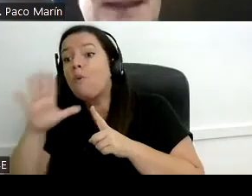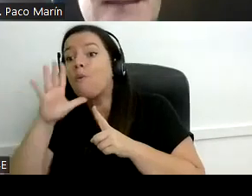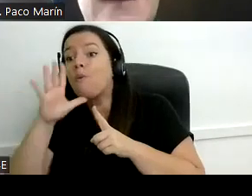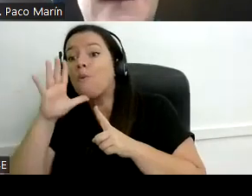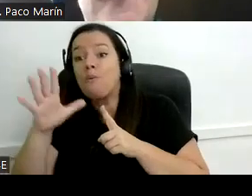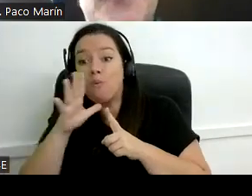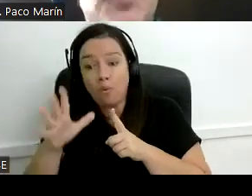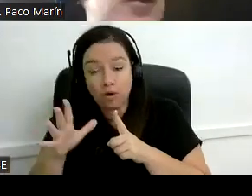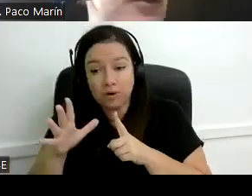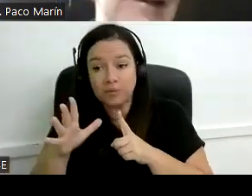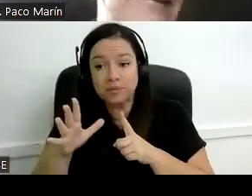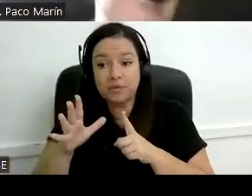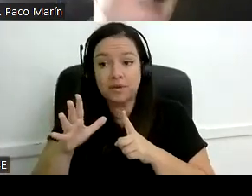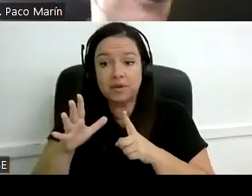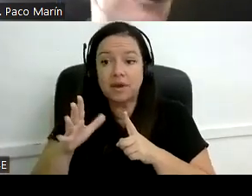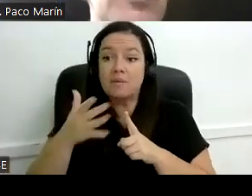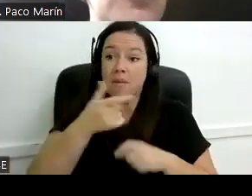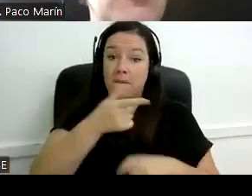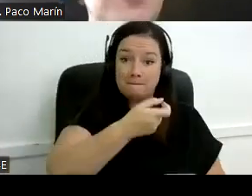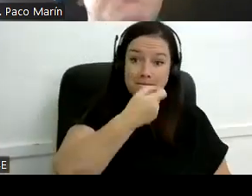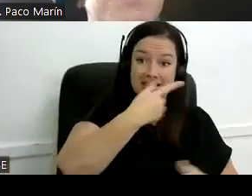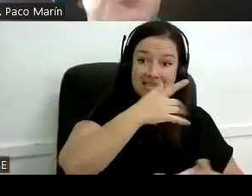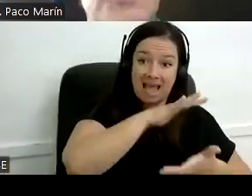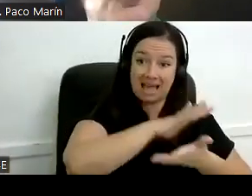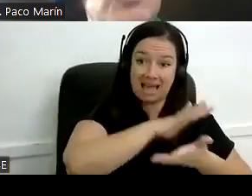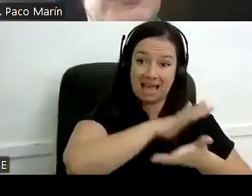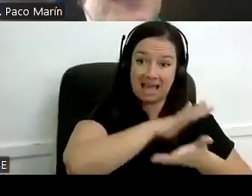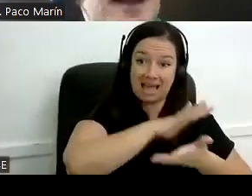cuando inician, o sea, si los tranquilizantes tú te los tomas